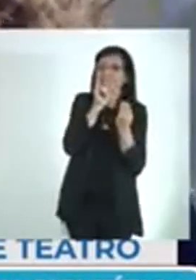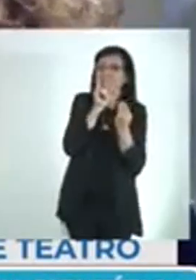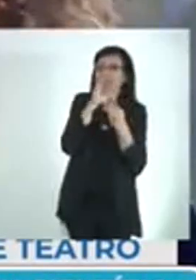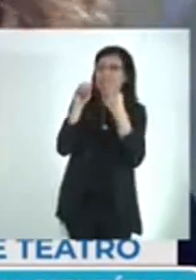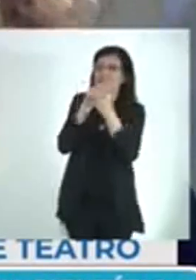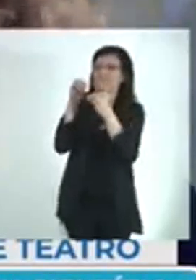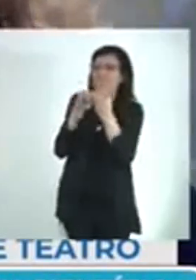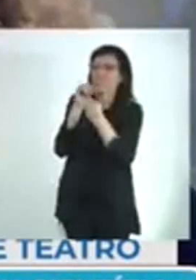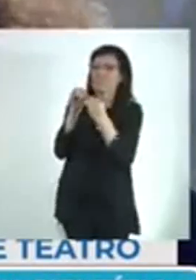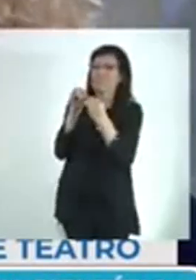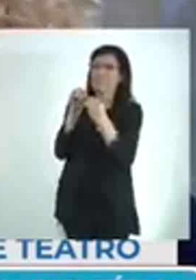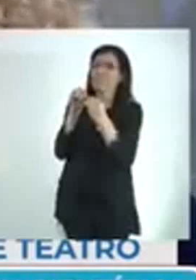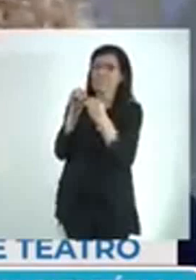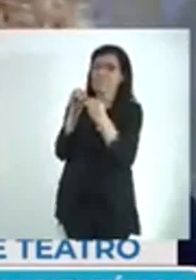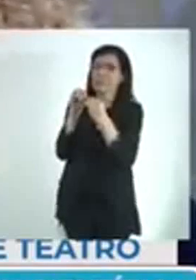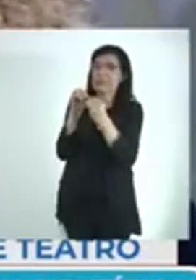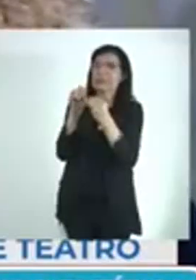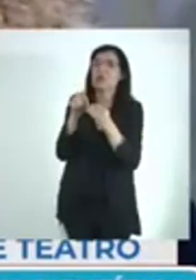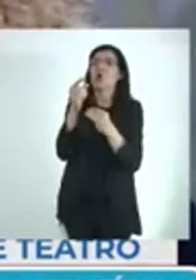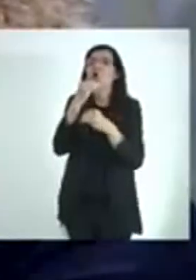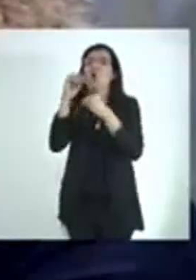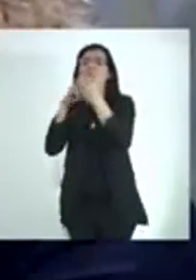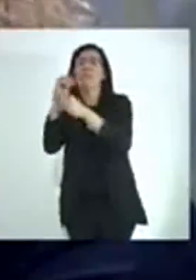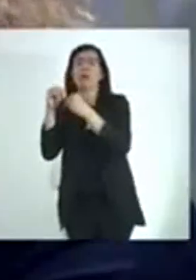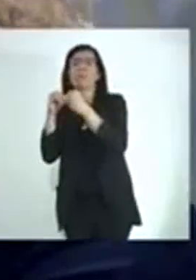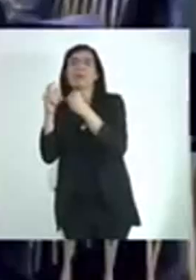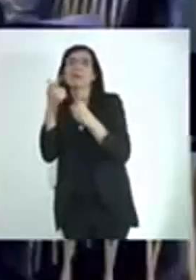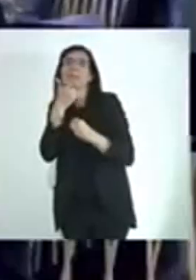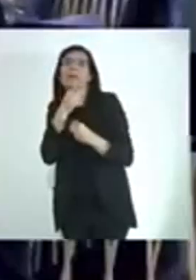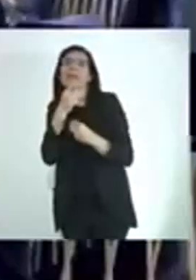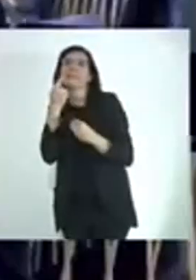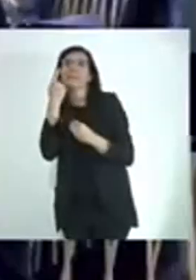la información sea una apología, por decírtelo de una manera, ¿sí?